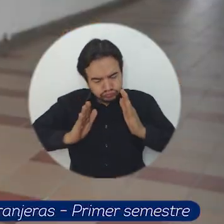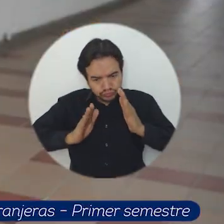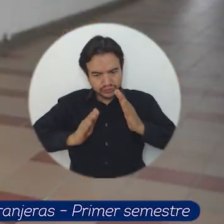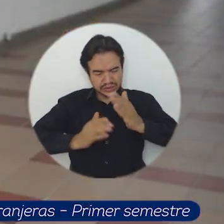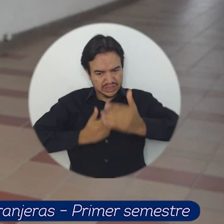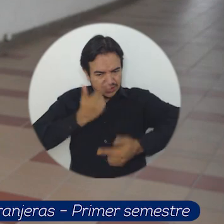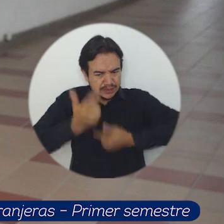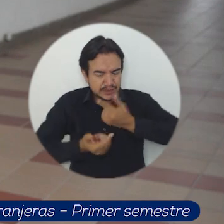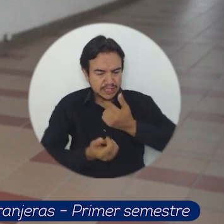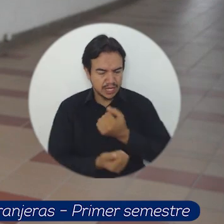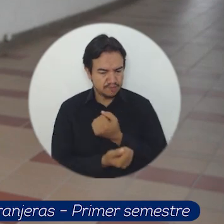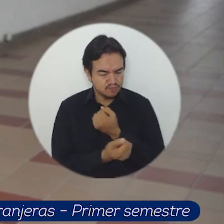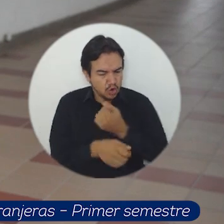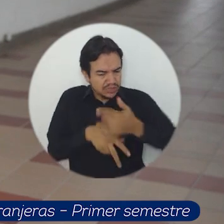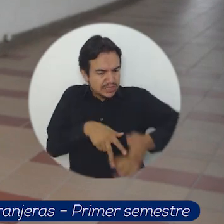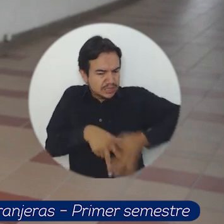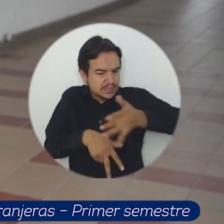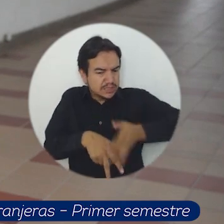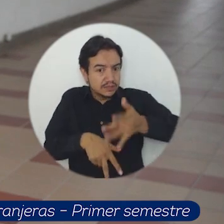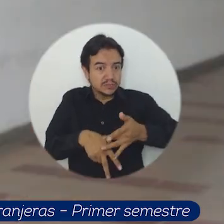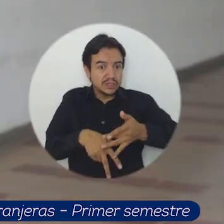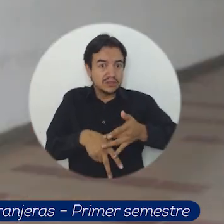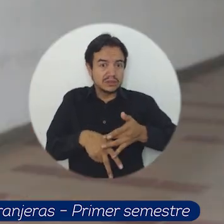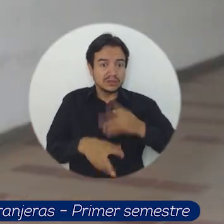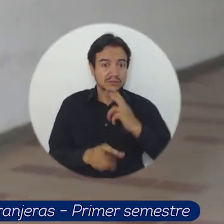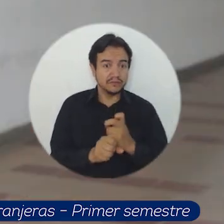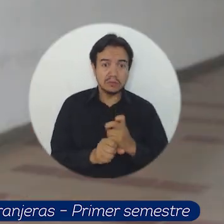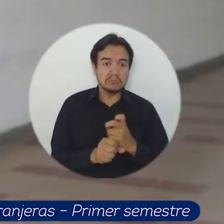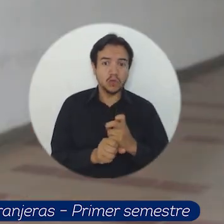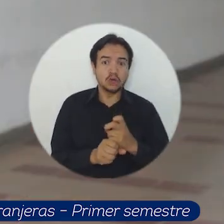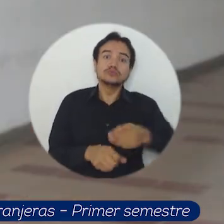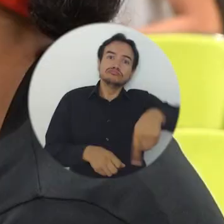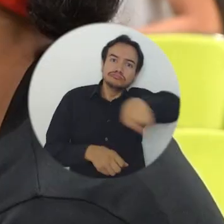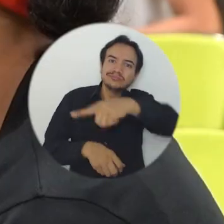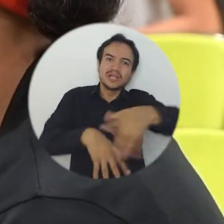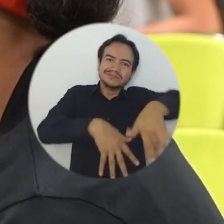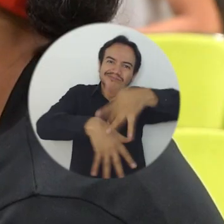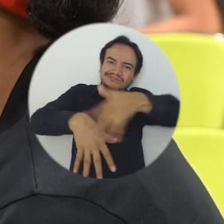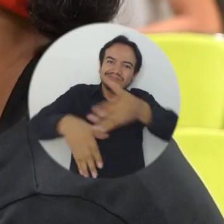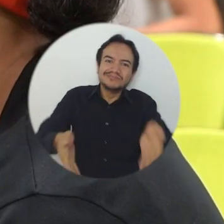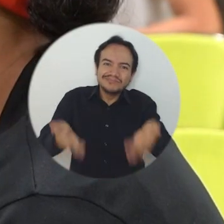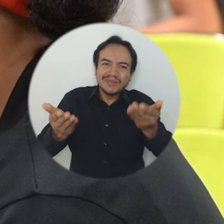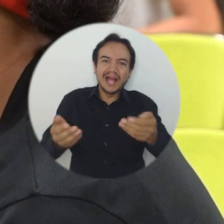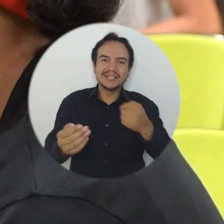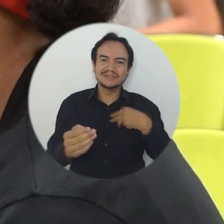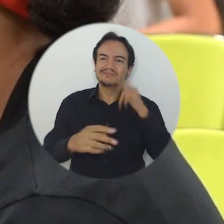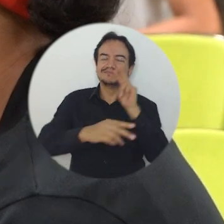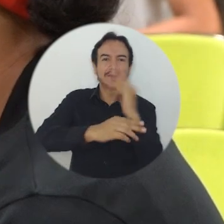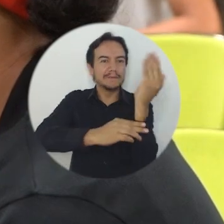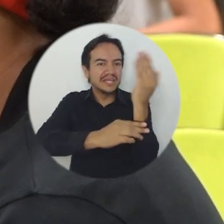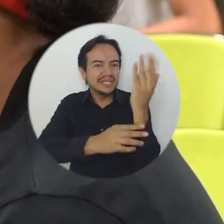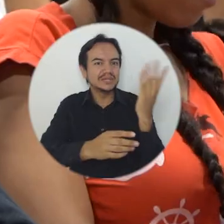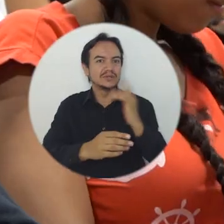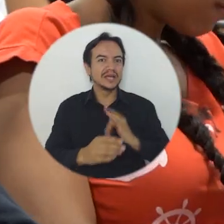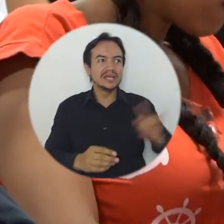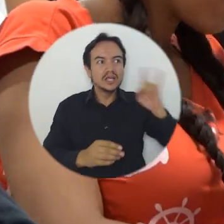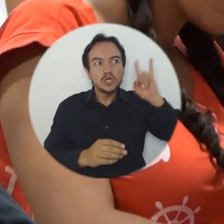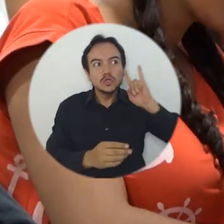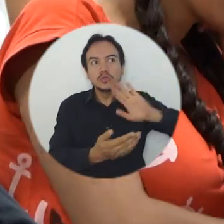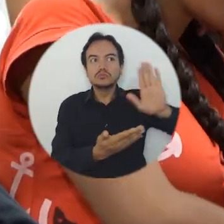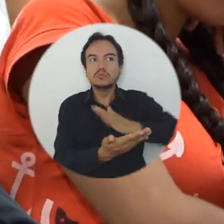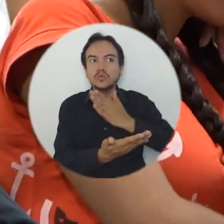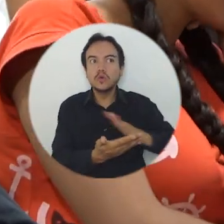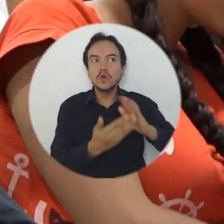mete motivación, cuando uno le mete amor, no resulta ser tan difícil. Motívense, busquen cursos, escuchen música,